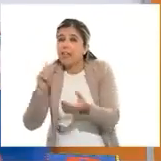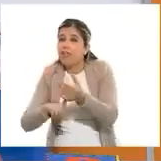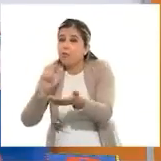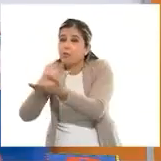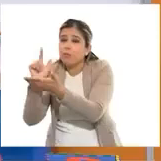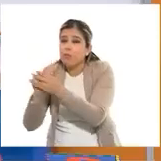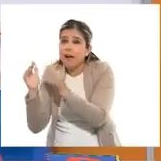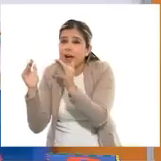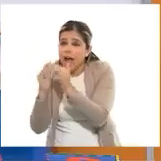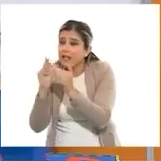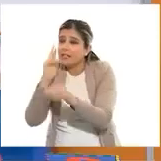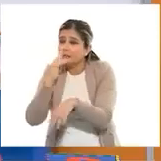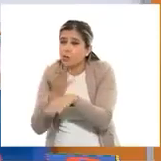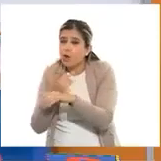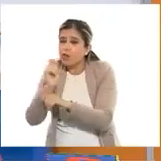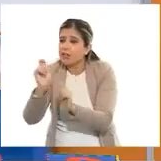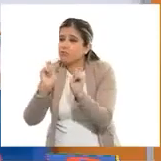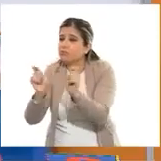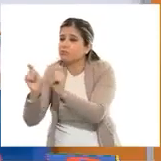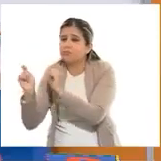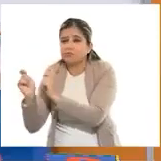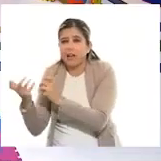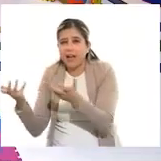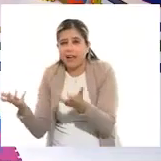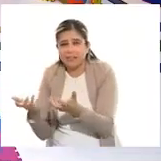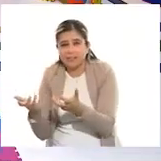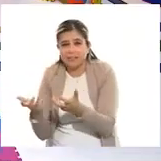responsabilidades. Esto fue lo que sucedió.